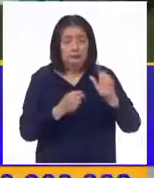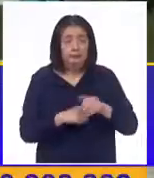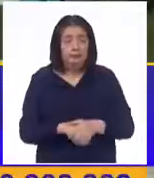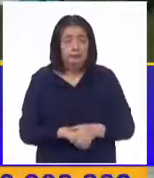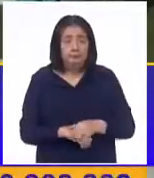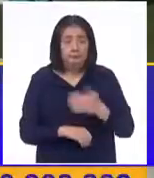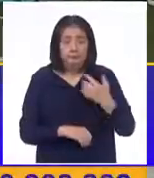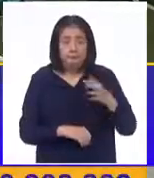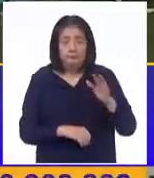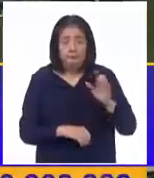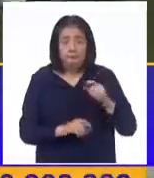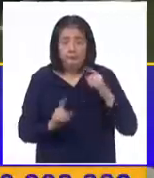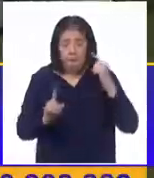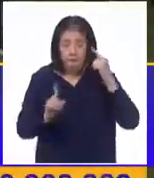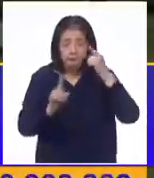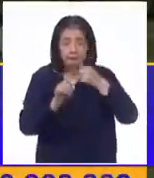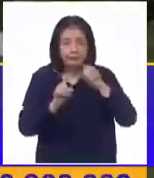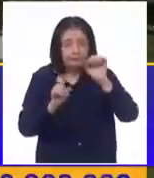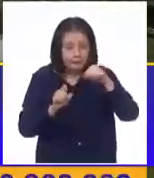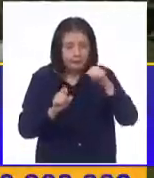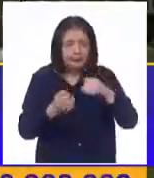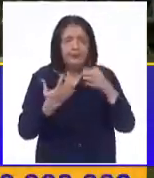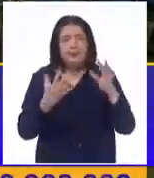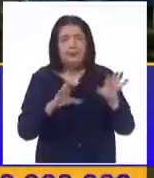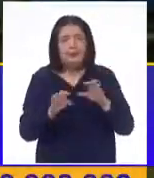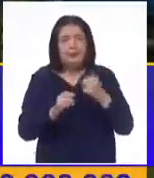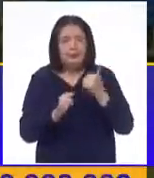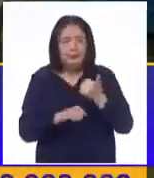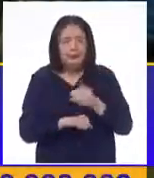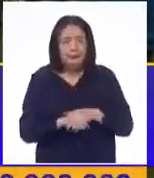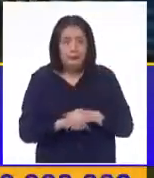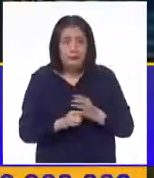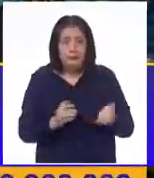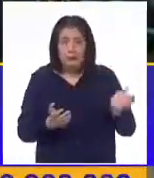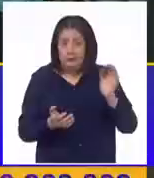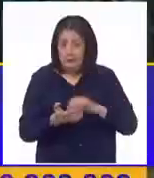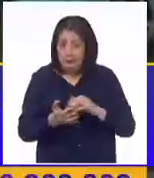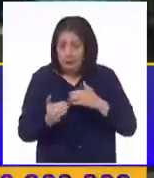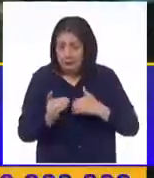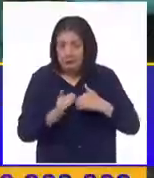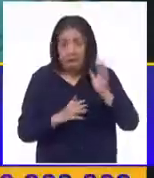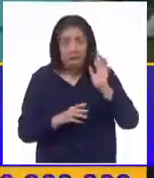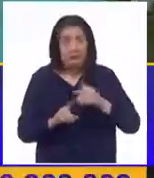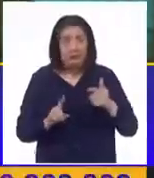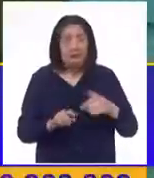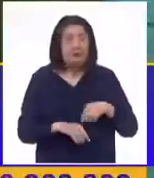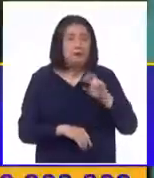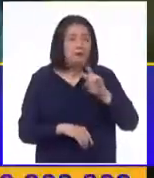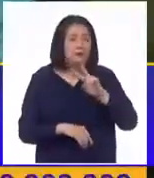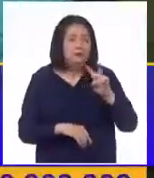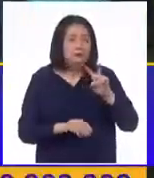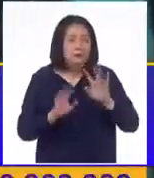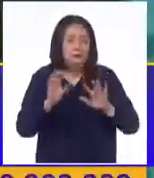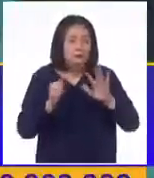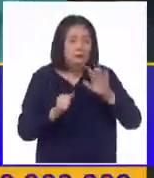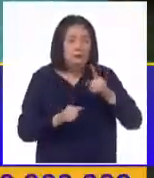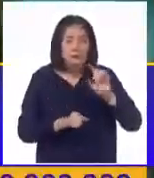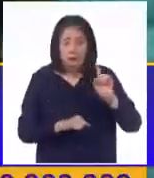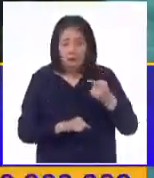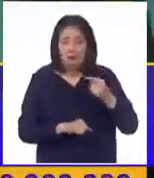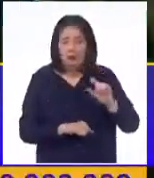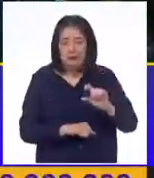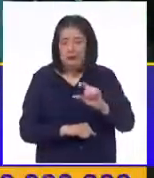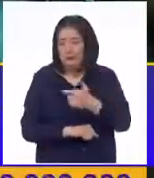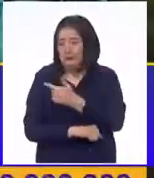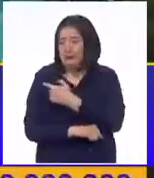216.337, meta lograda. Volvieron a superar la meta. Más de 216 mil dosis aplicadas